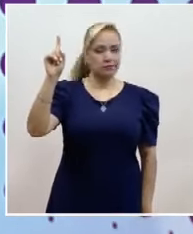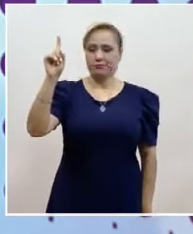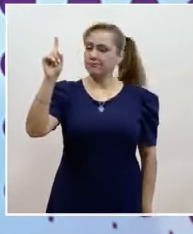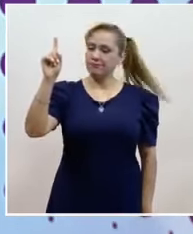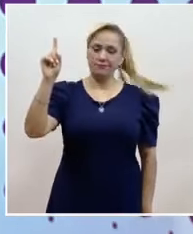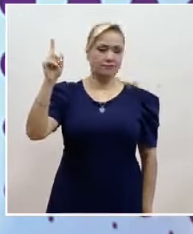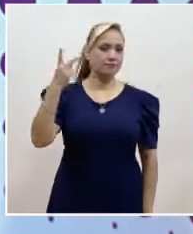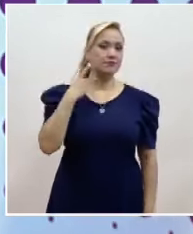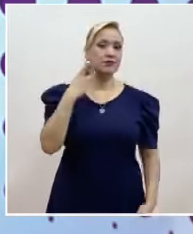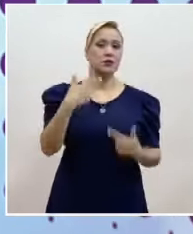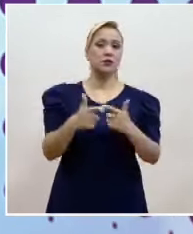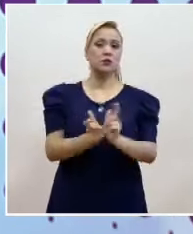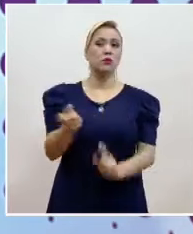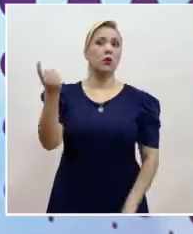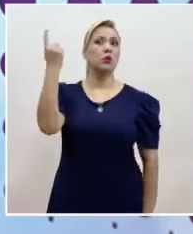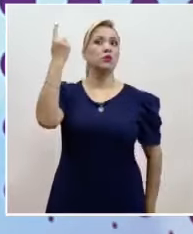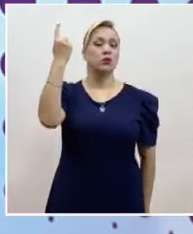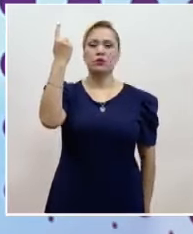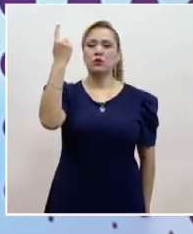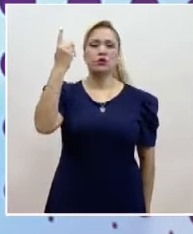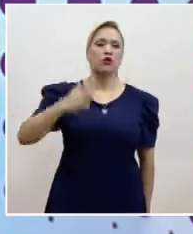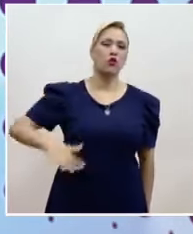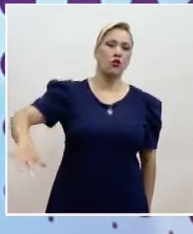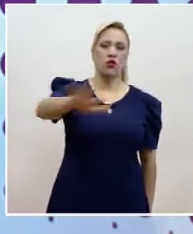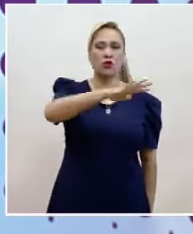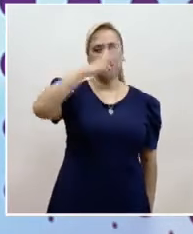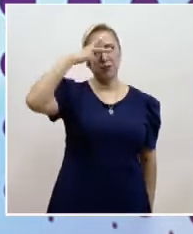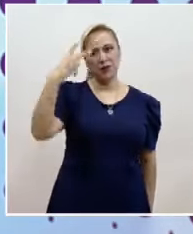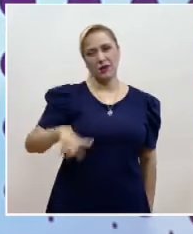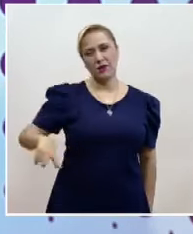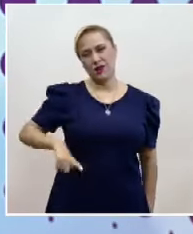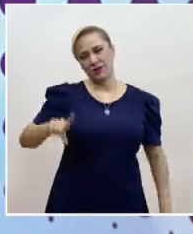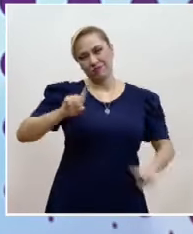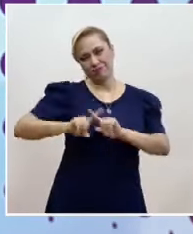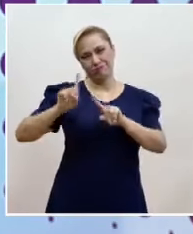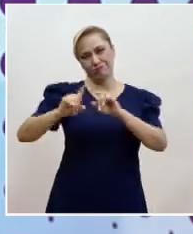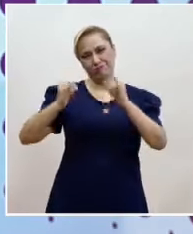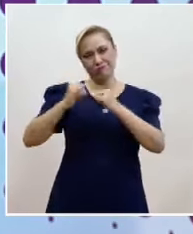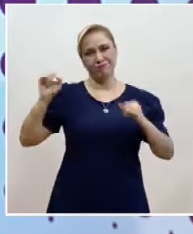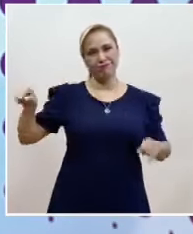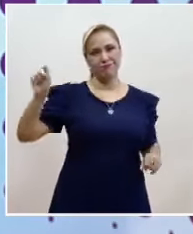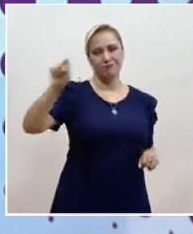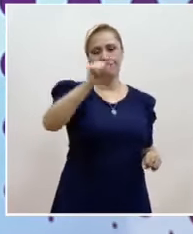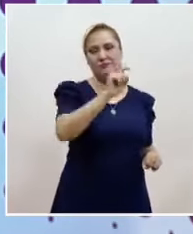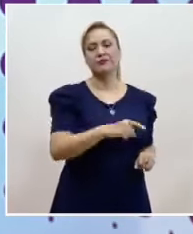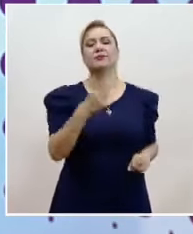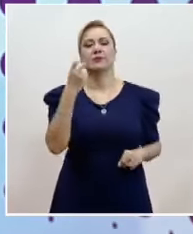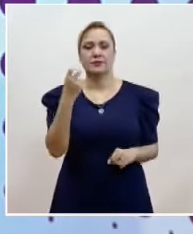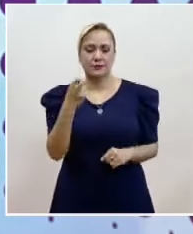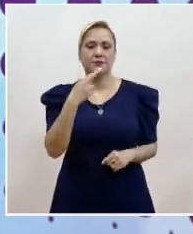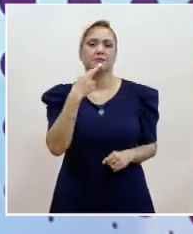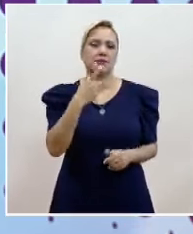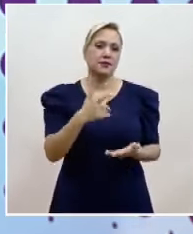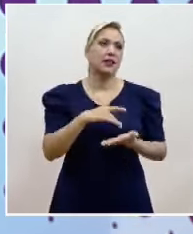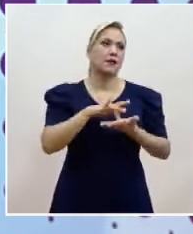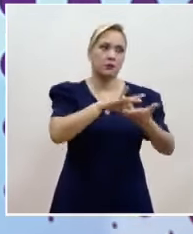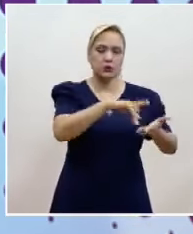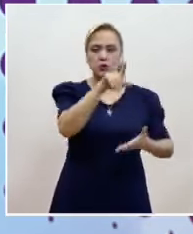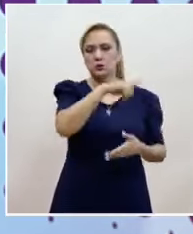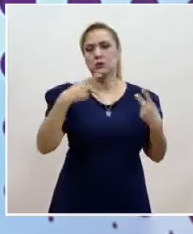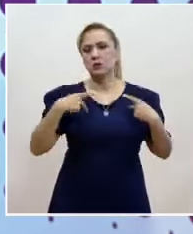partido político, sino del Estado mexicano en todas sus vertientes y que pues mucho harían por los connacionales que